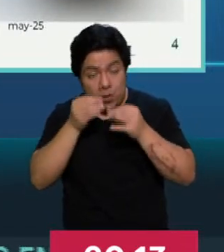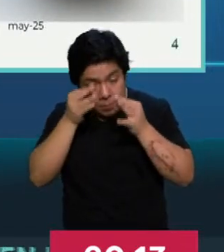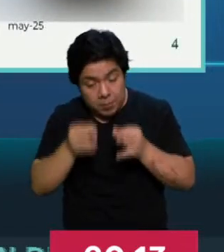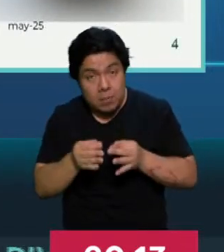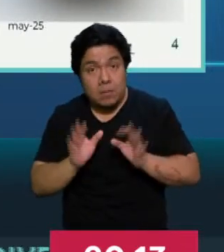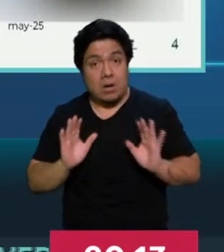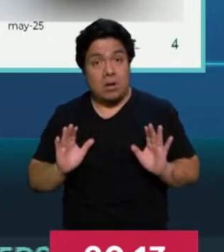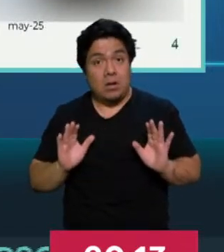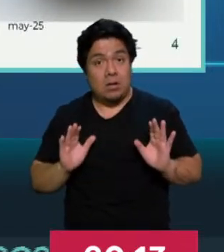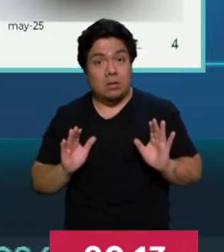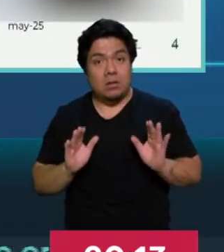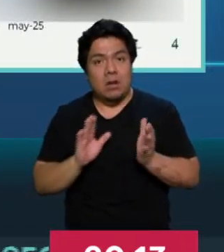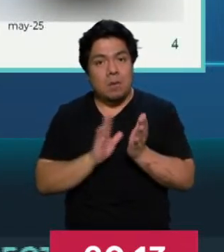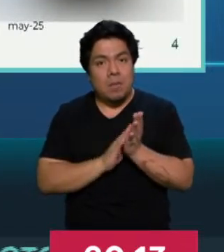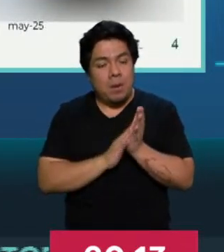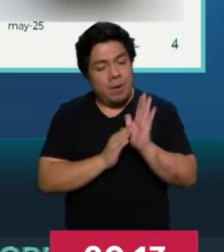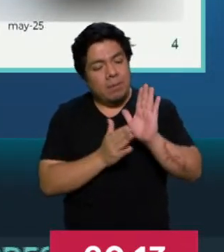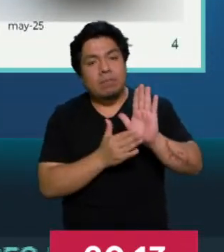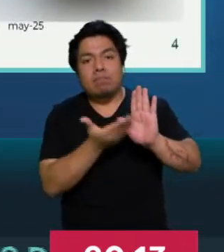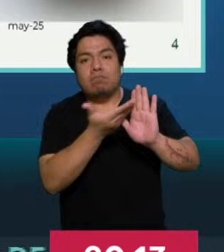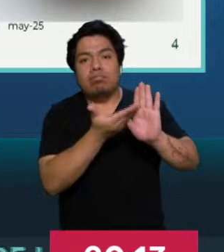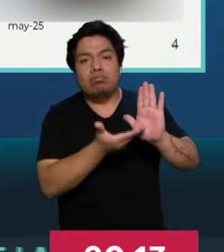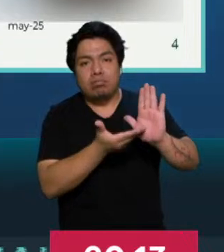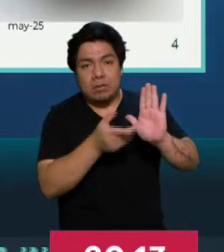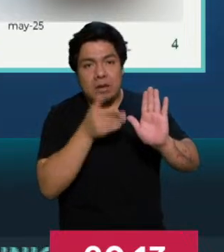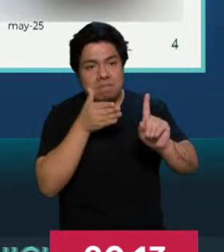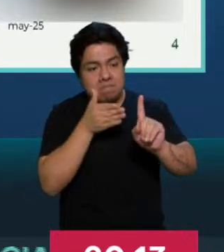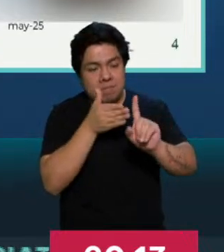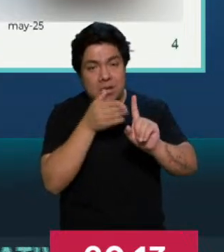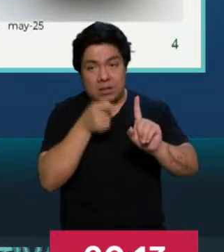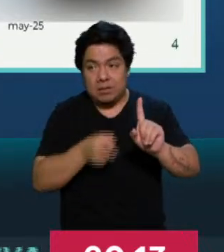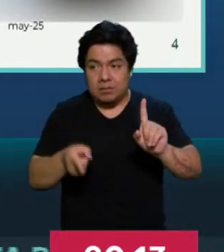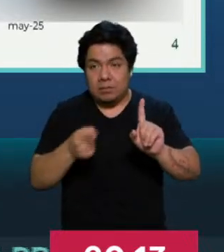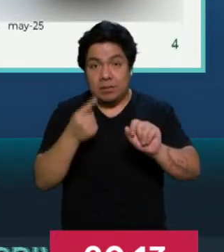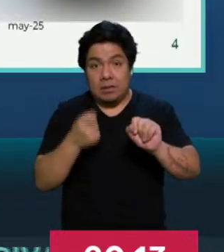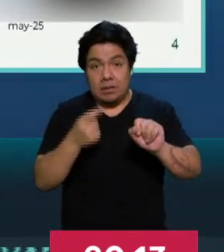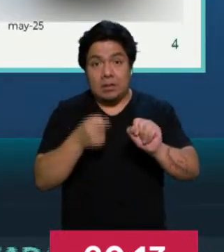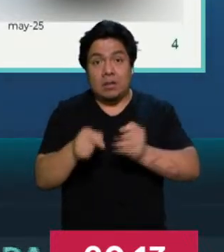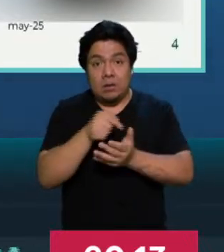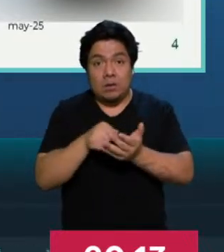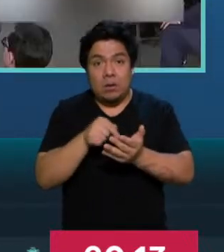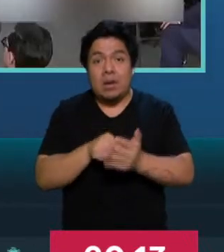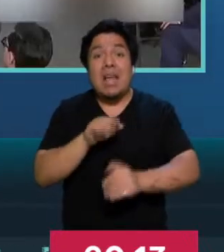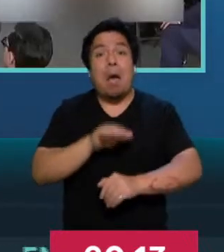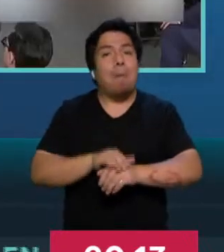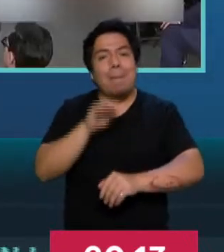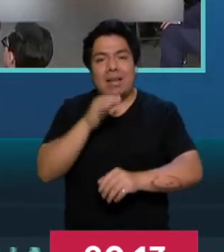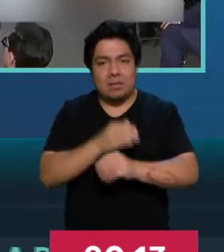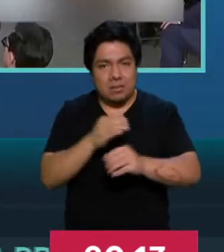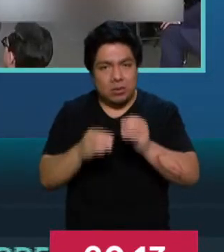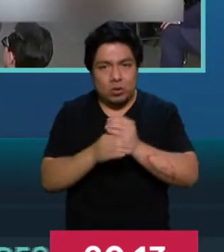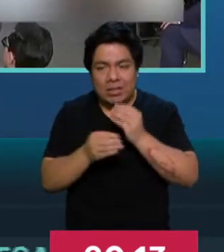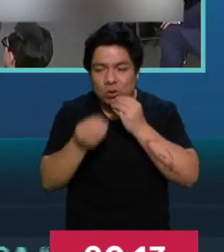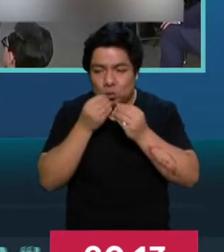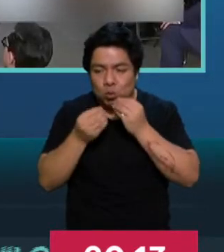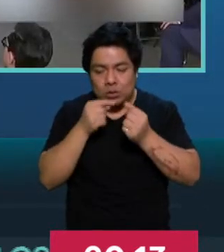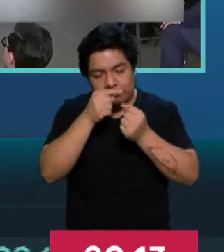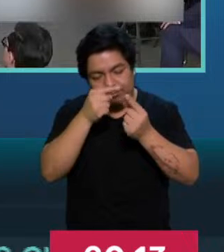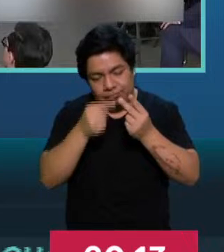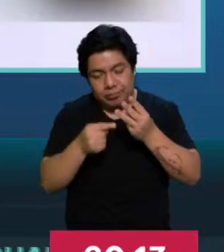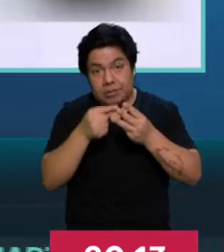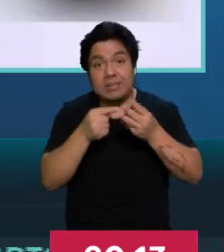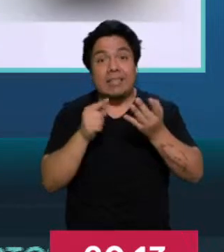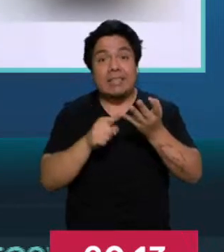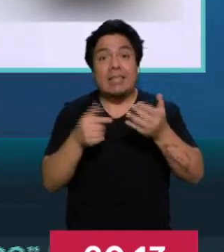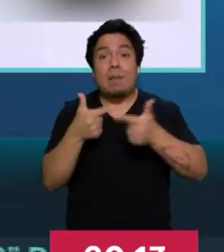punto de partida y aquí se está poniendo este énfasis en primer lugar, aumentar la producción de estos granos básicos y de la